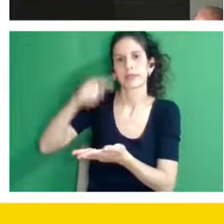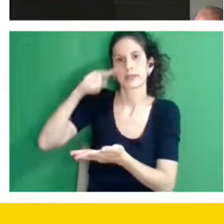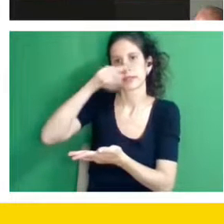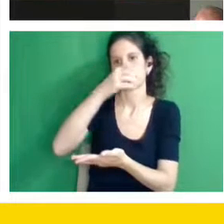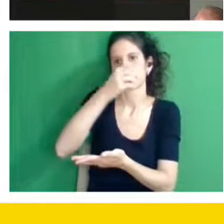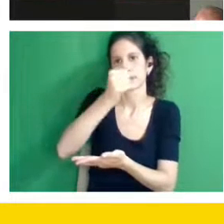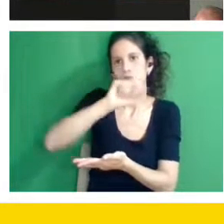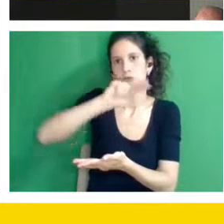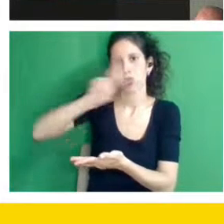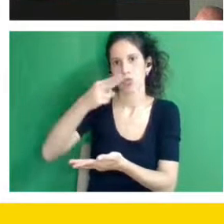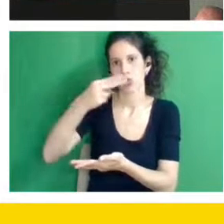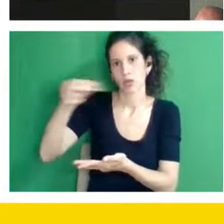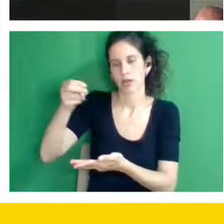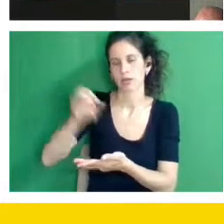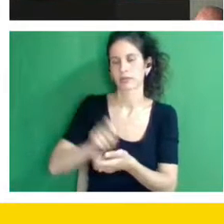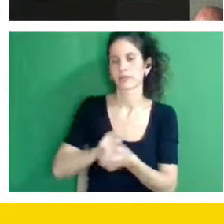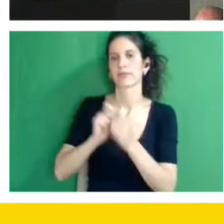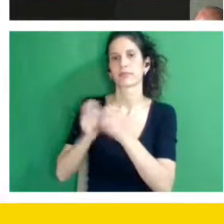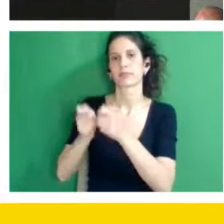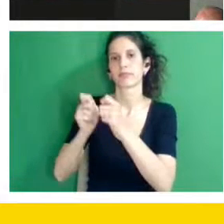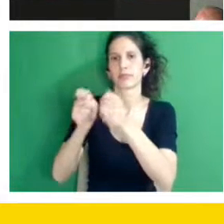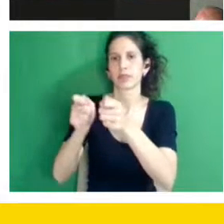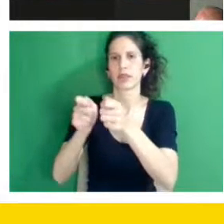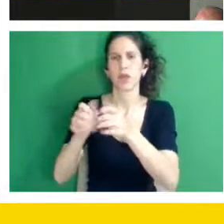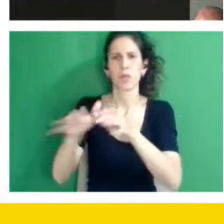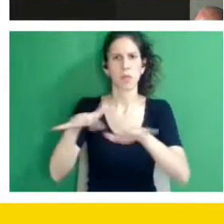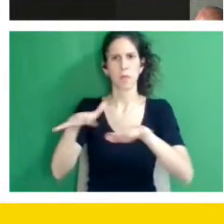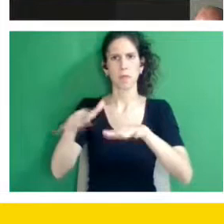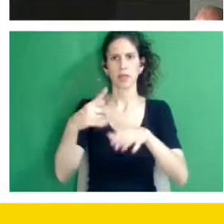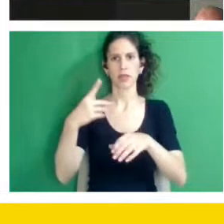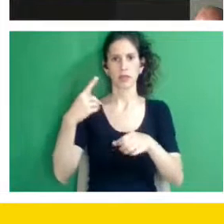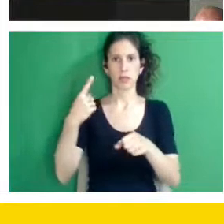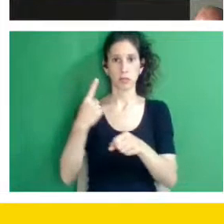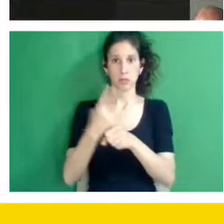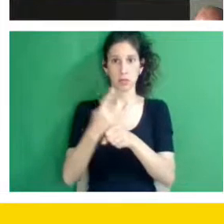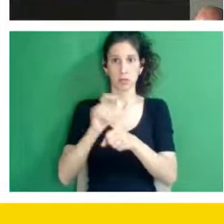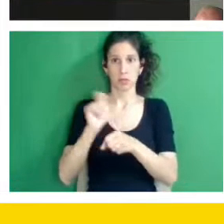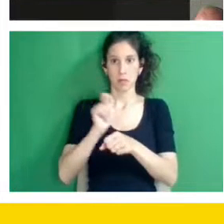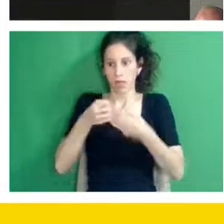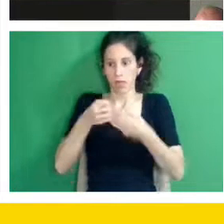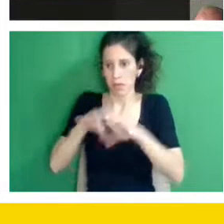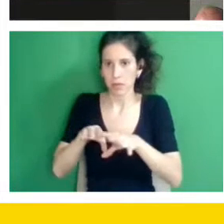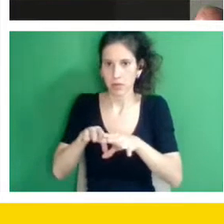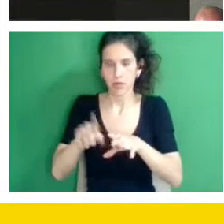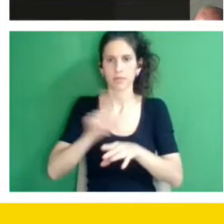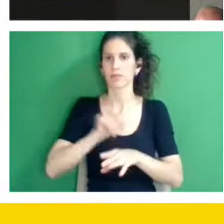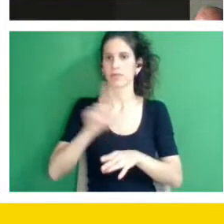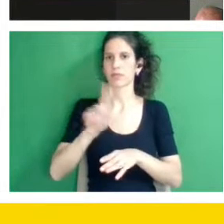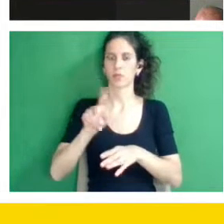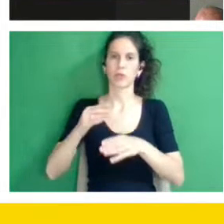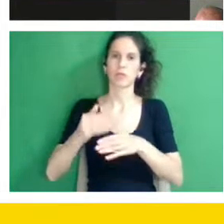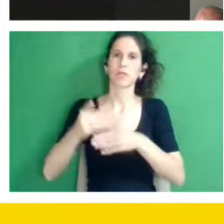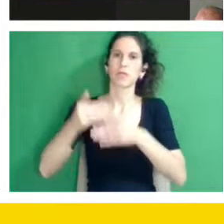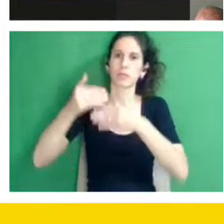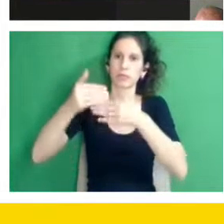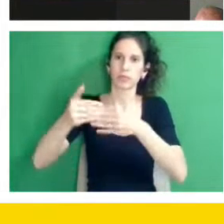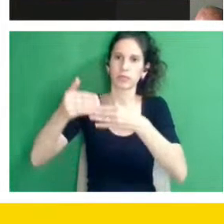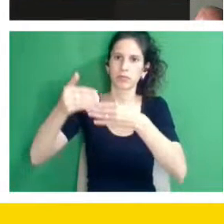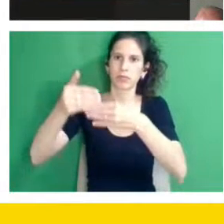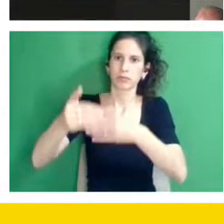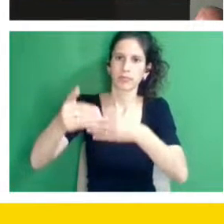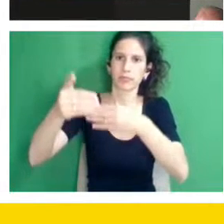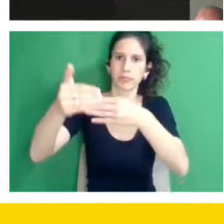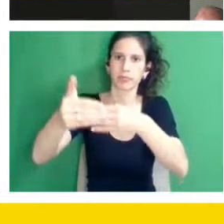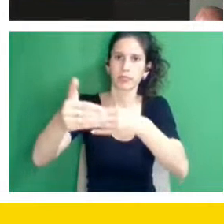que se inscribe, sino la afiliación es progresiva, se va haciendo por regiones en razón